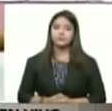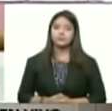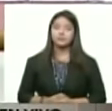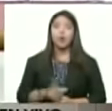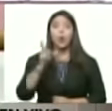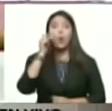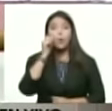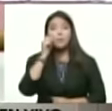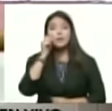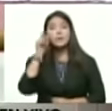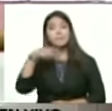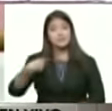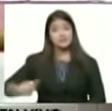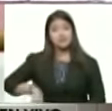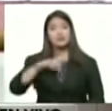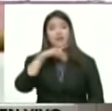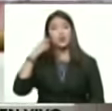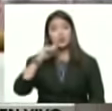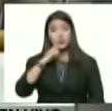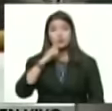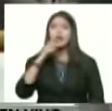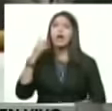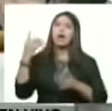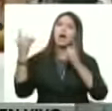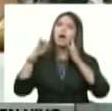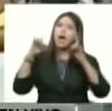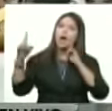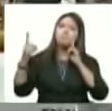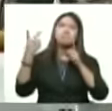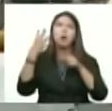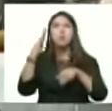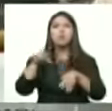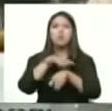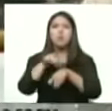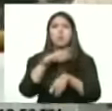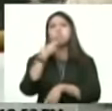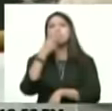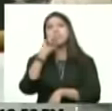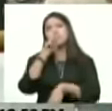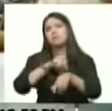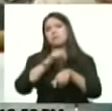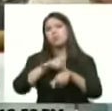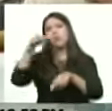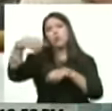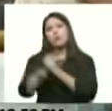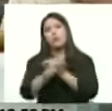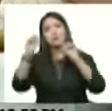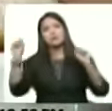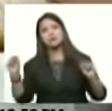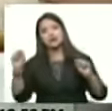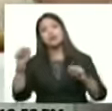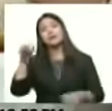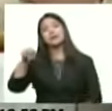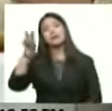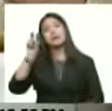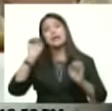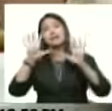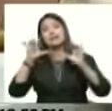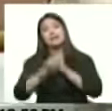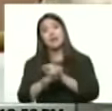compañero Vladimir Putin. Estuvimos hablando unos 20 minutos en la mañana de Venezuela, 10 de la